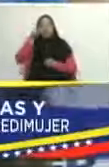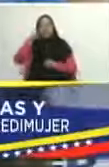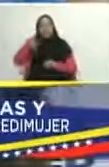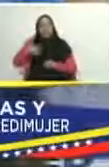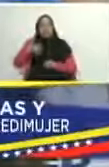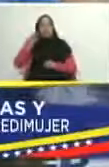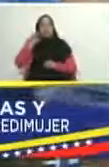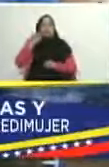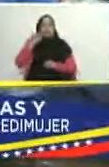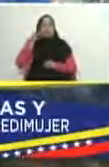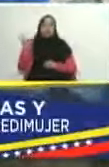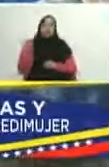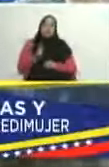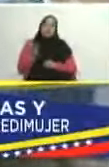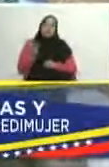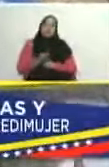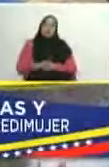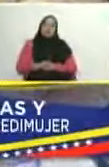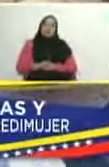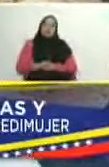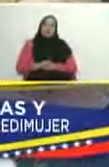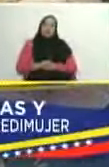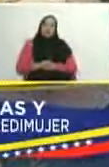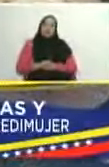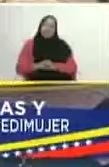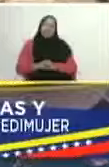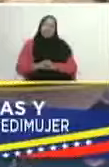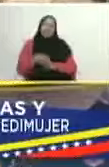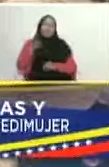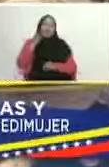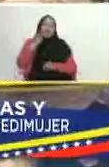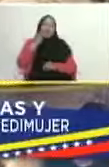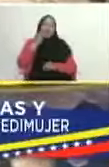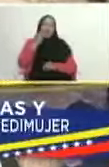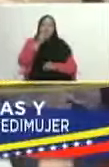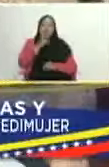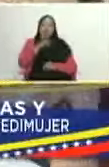madre venezolana. Voy a abrir la luz un poquito. Madre valiente,